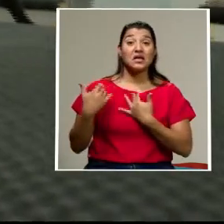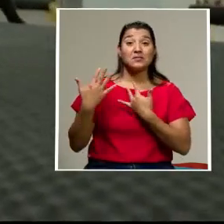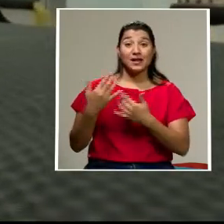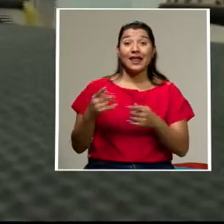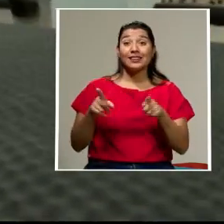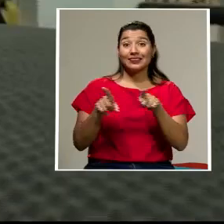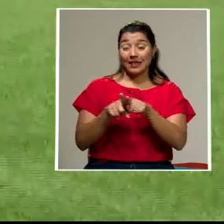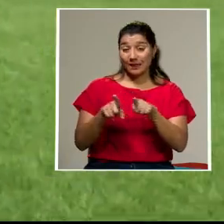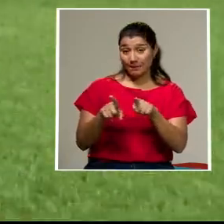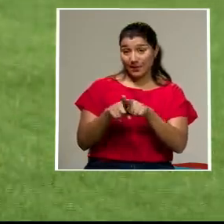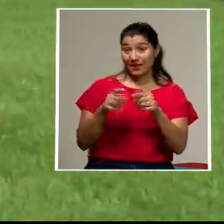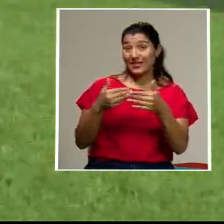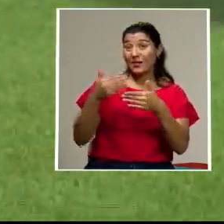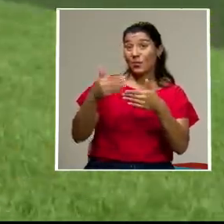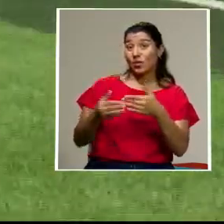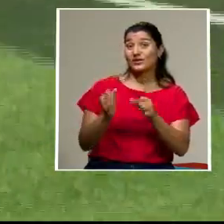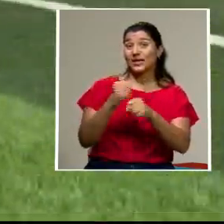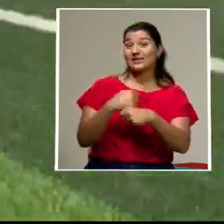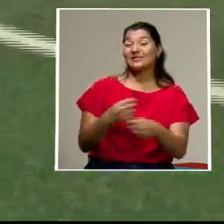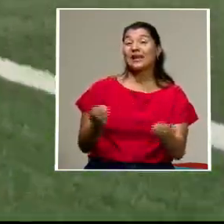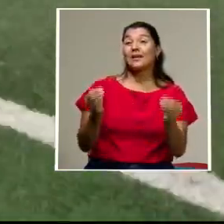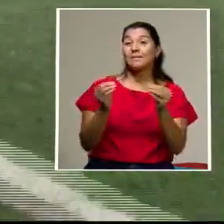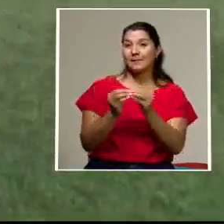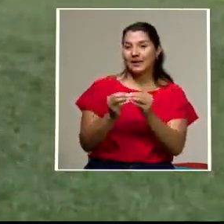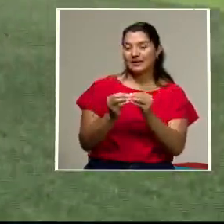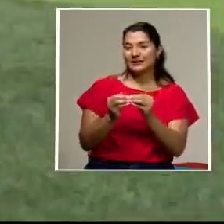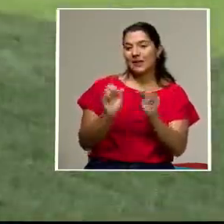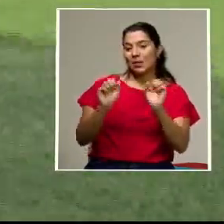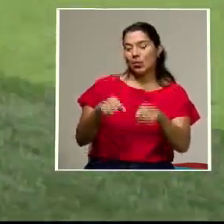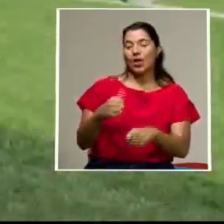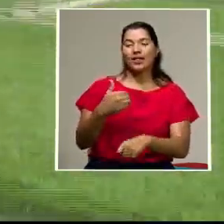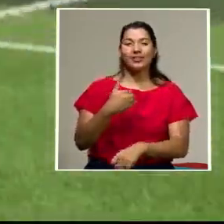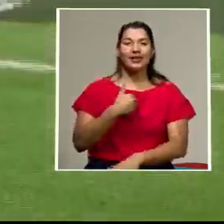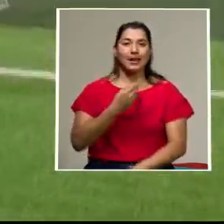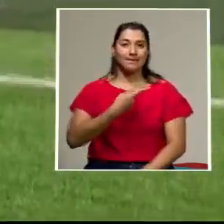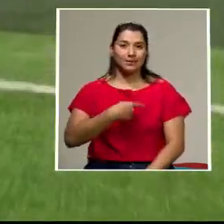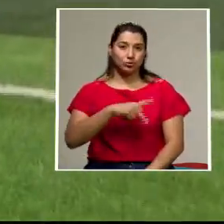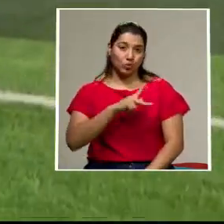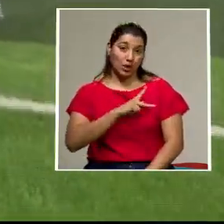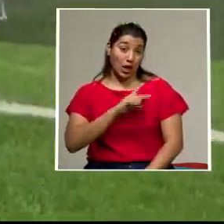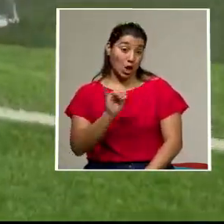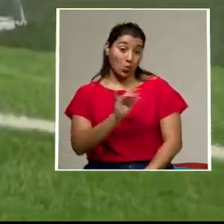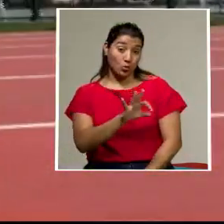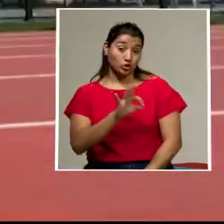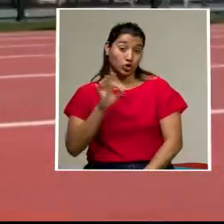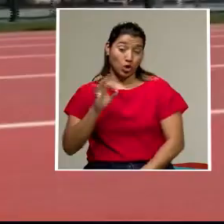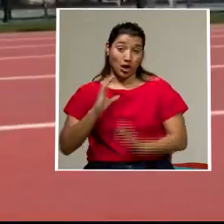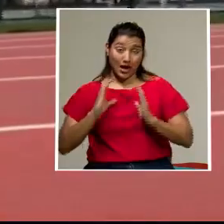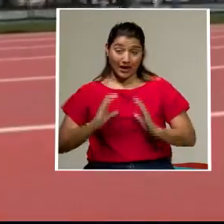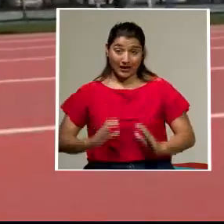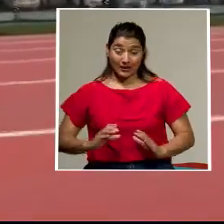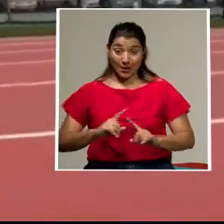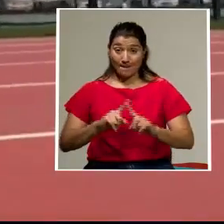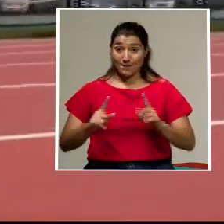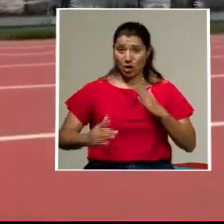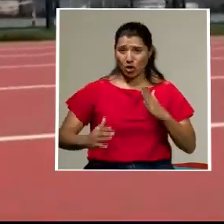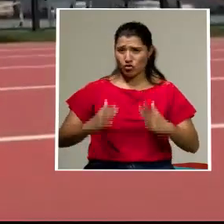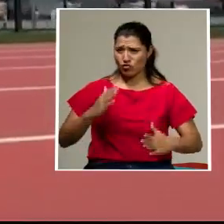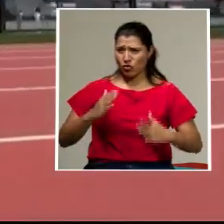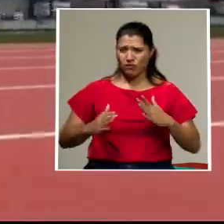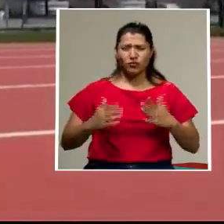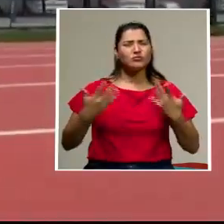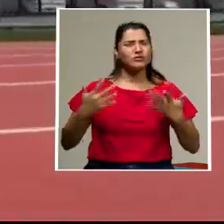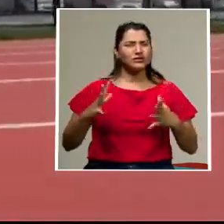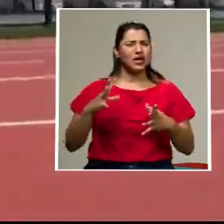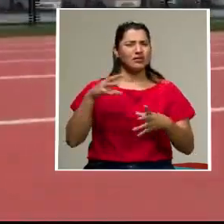otra generación que podría estar dotada de una personalidad a elección del cliente. Pero los robots ya estaban presentes en la vida diaria